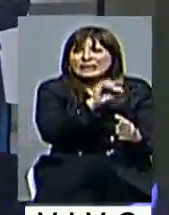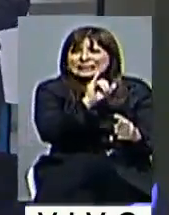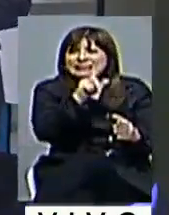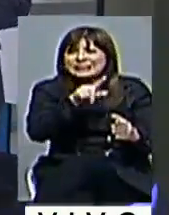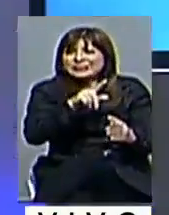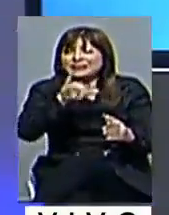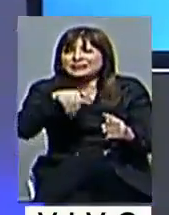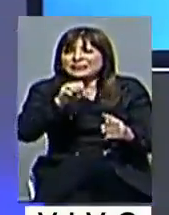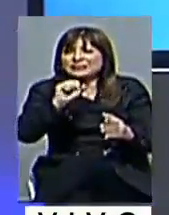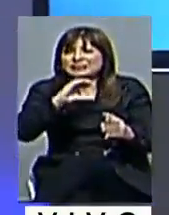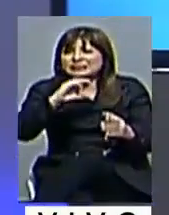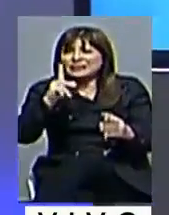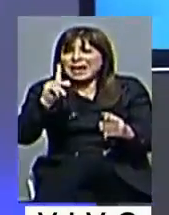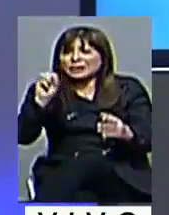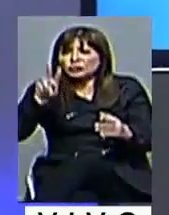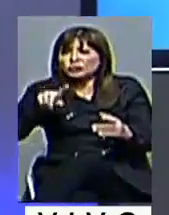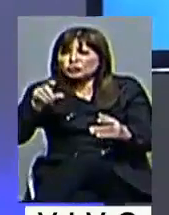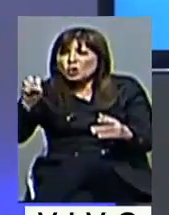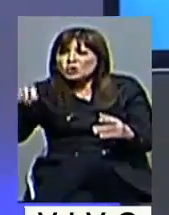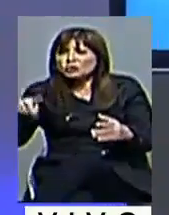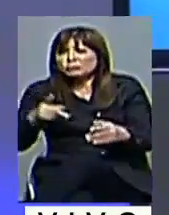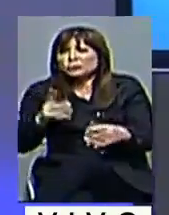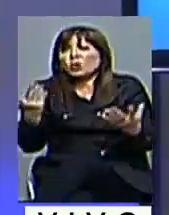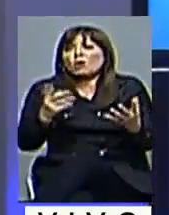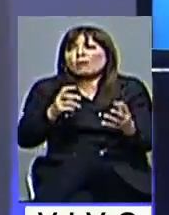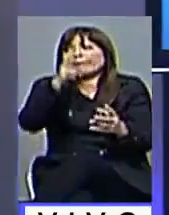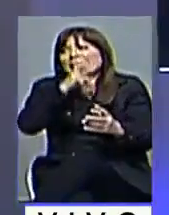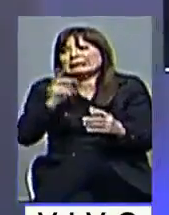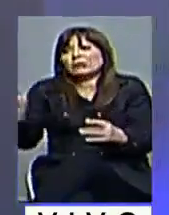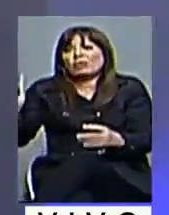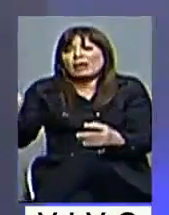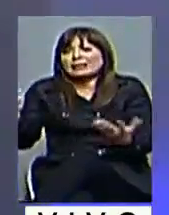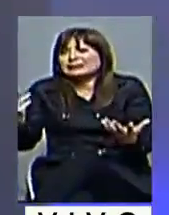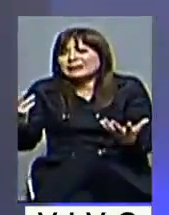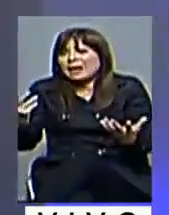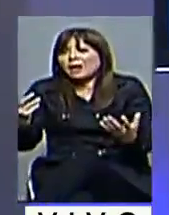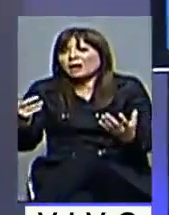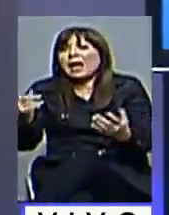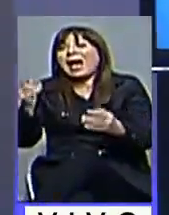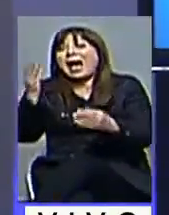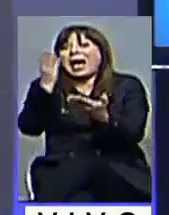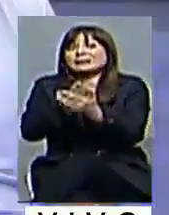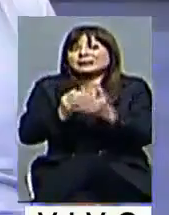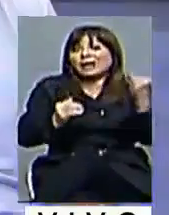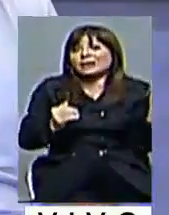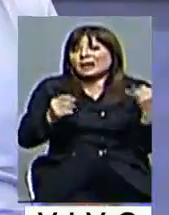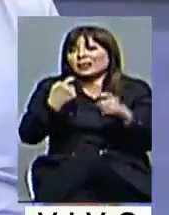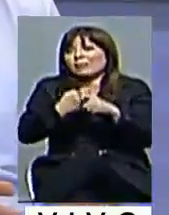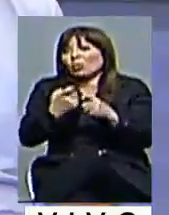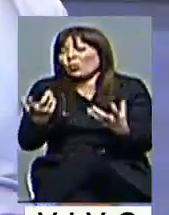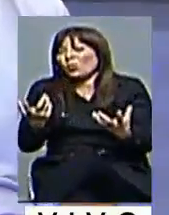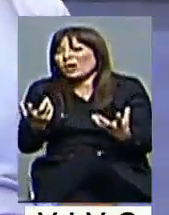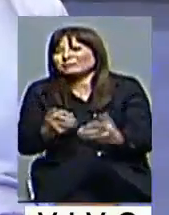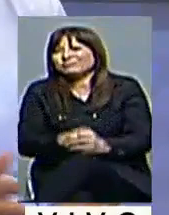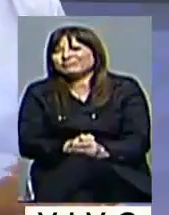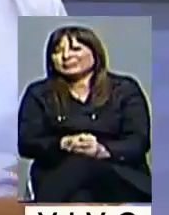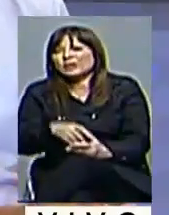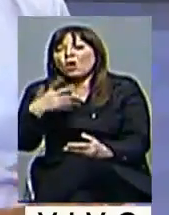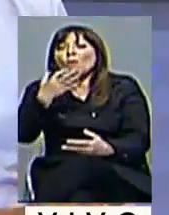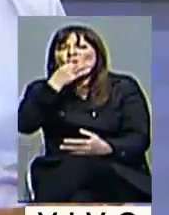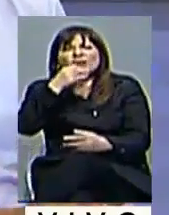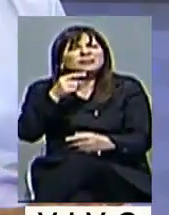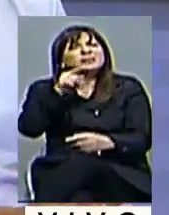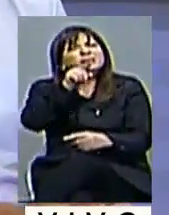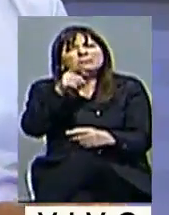Vlado Mirosevich apoyó a Piñera el 2009 y tienes desde eso a una izquierda más dura. No, y la declaración de estos días, efectivamente, como dice